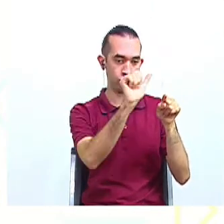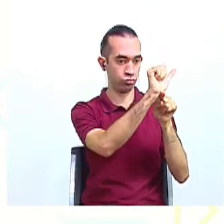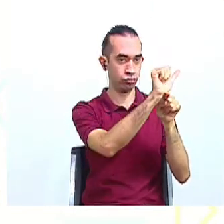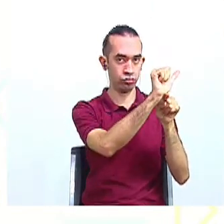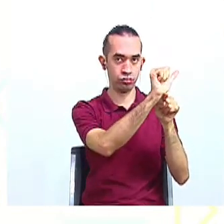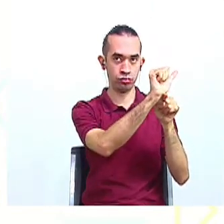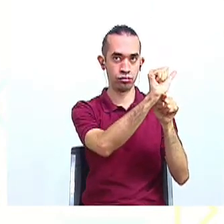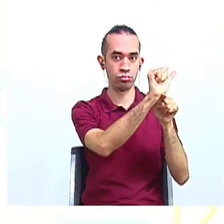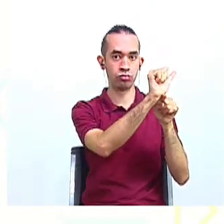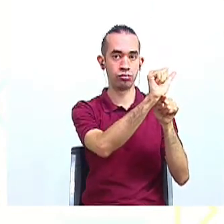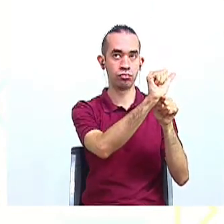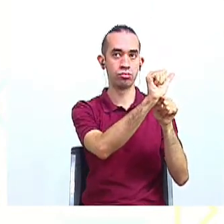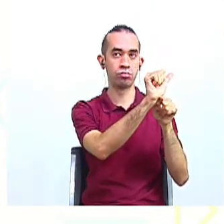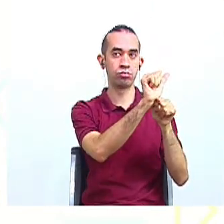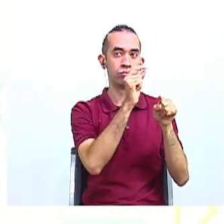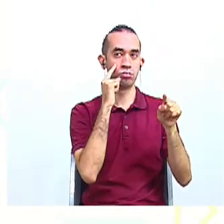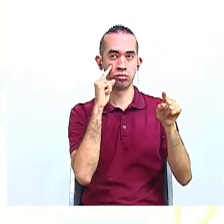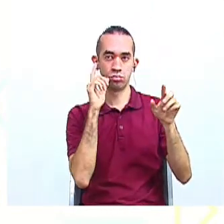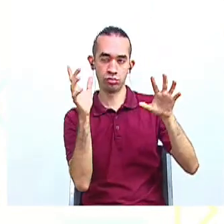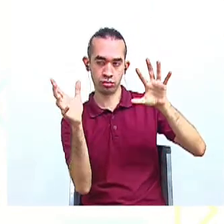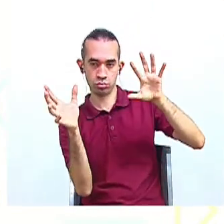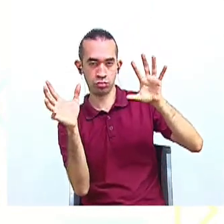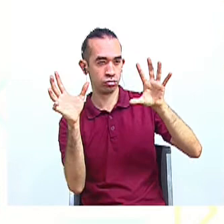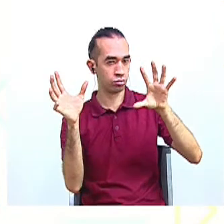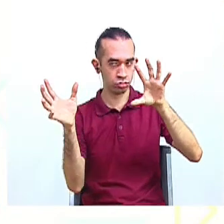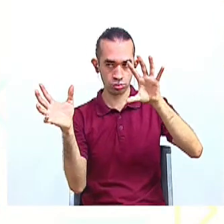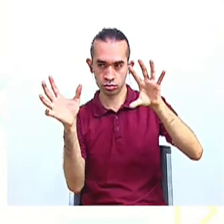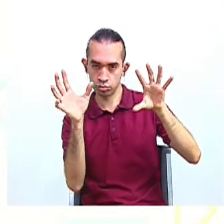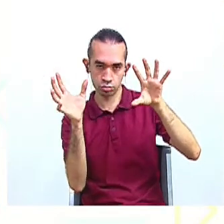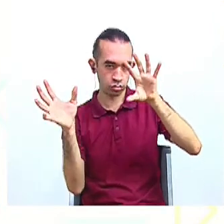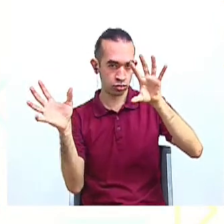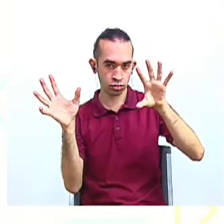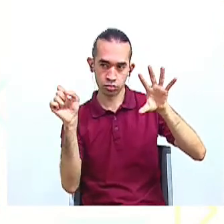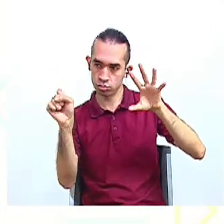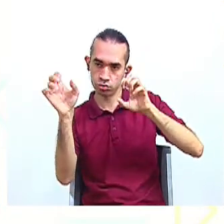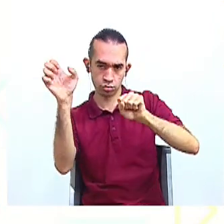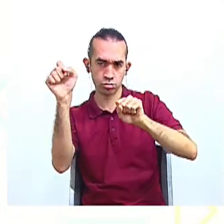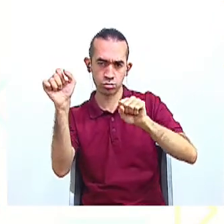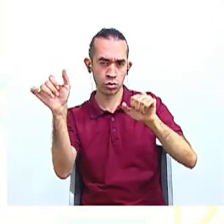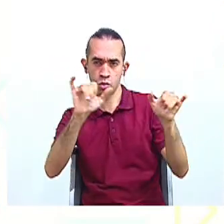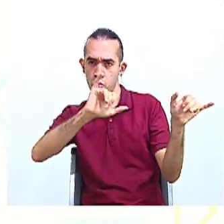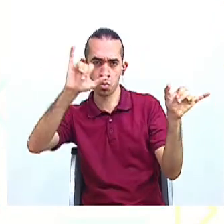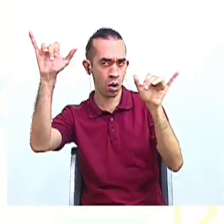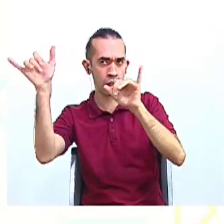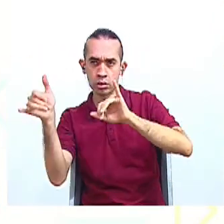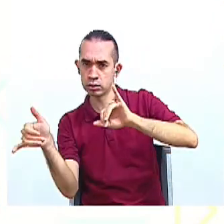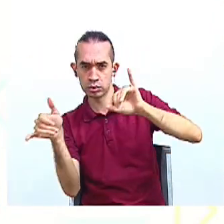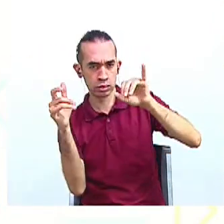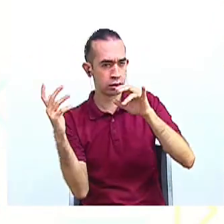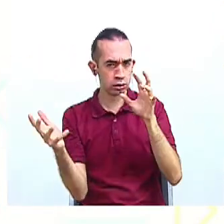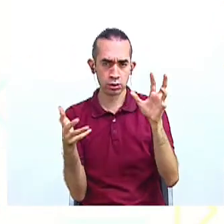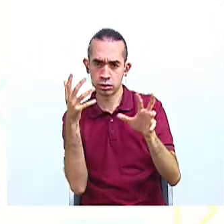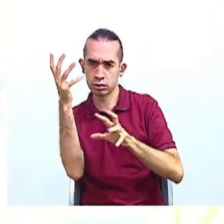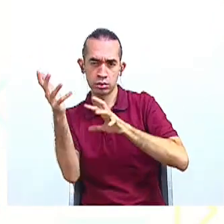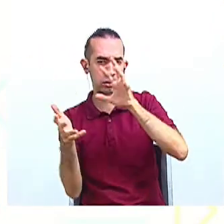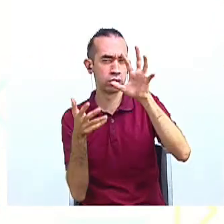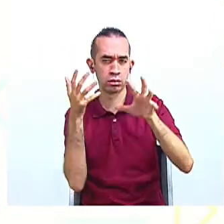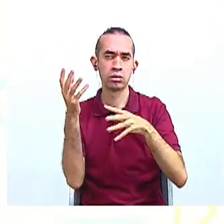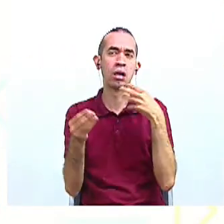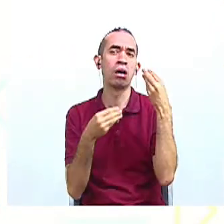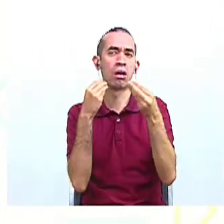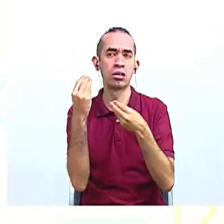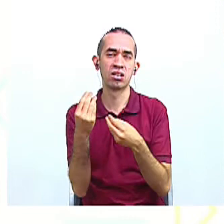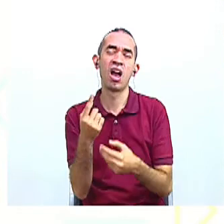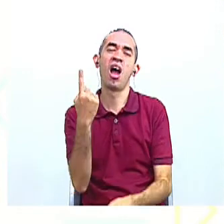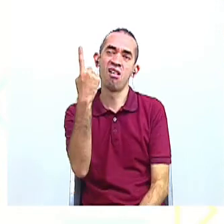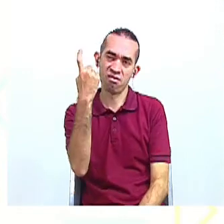BCA, observamos las medidas y vemos que no son iguales. Entonces, se hace